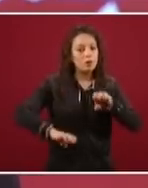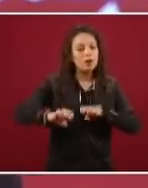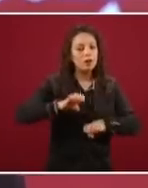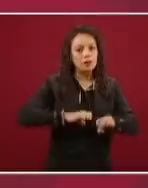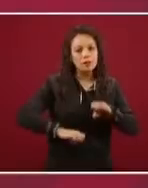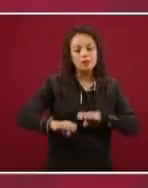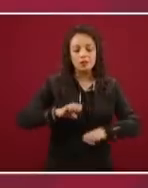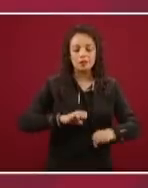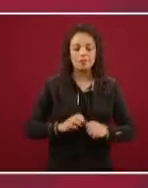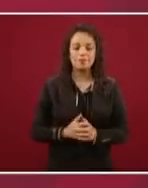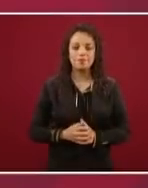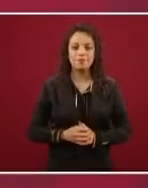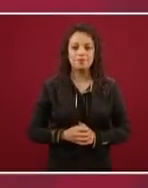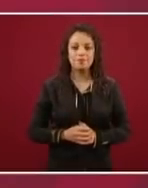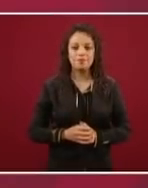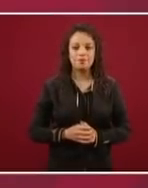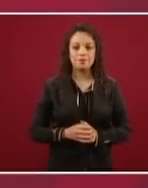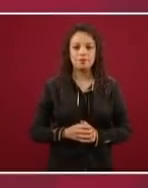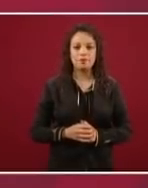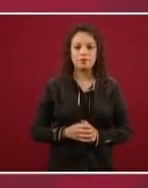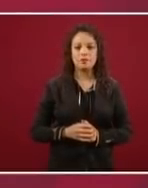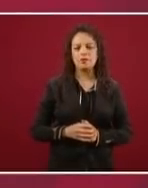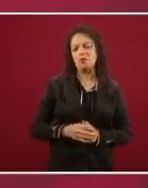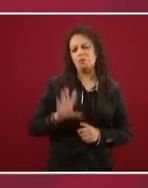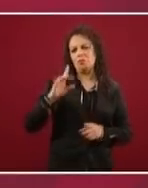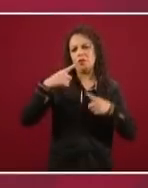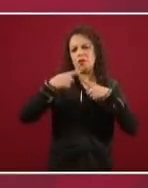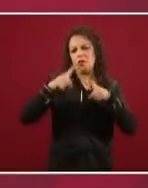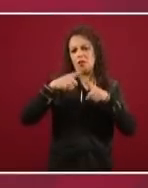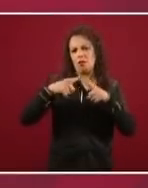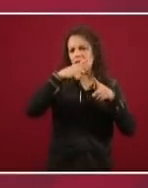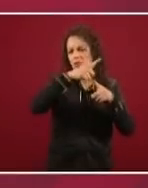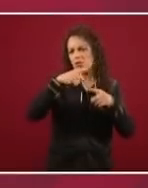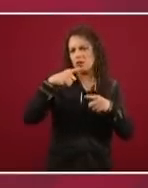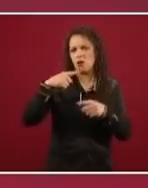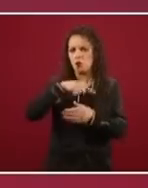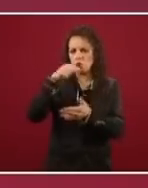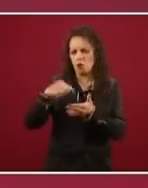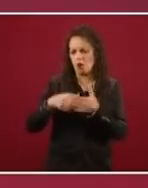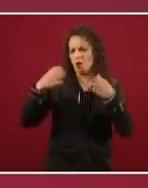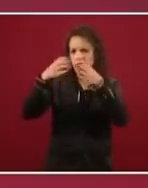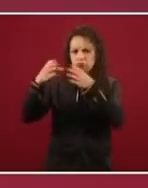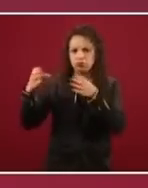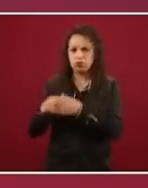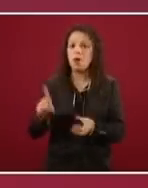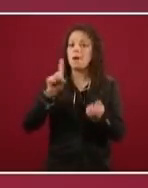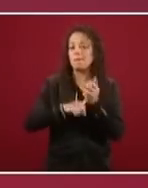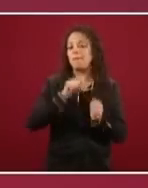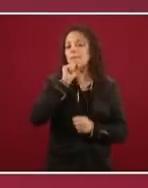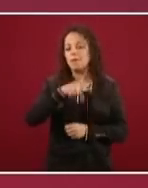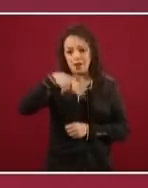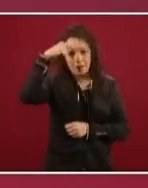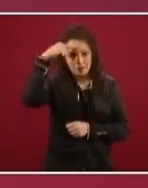tanto de mexico como empresas globales van